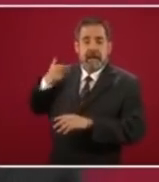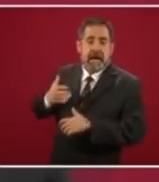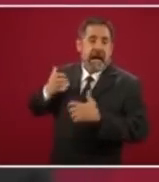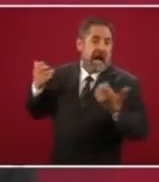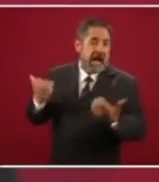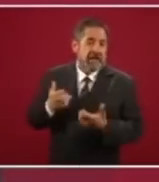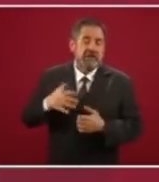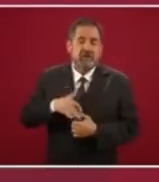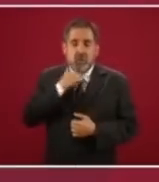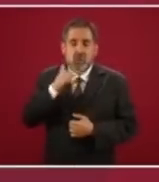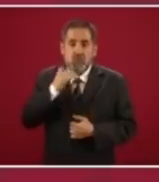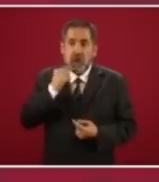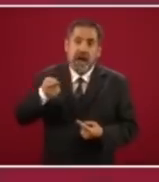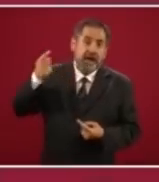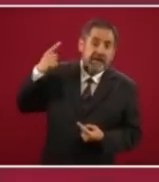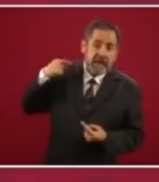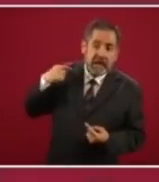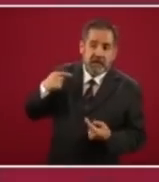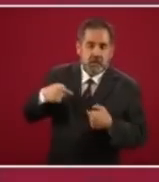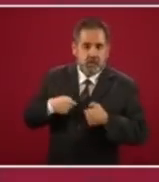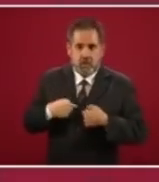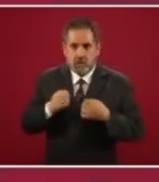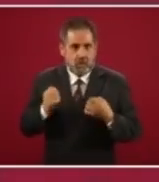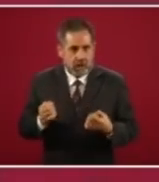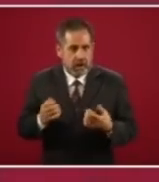actos de corrupción o